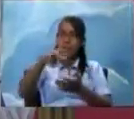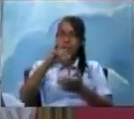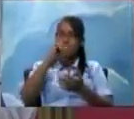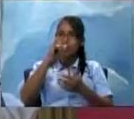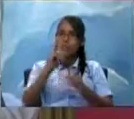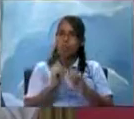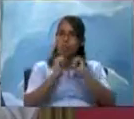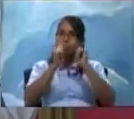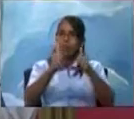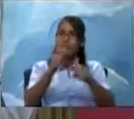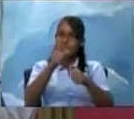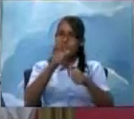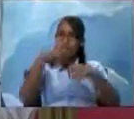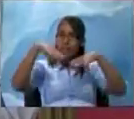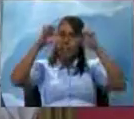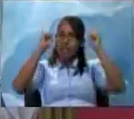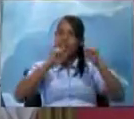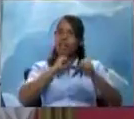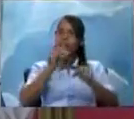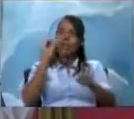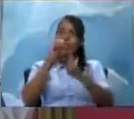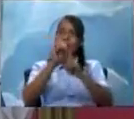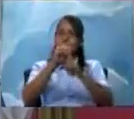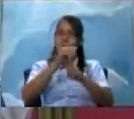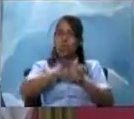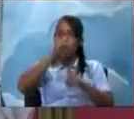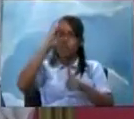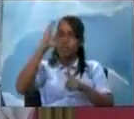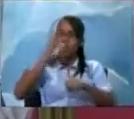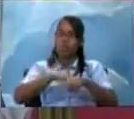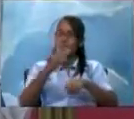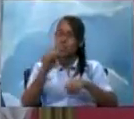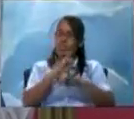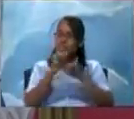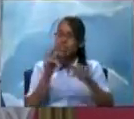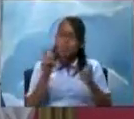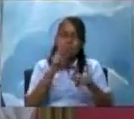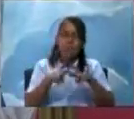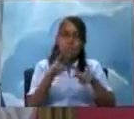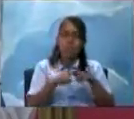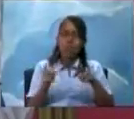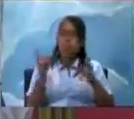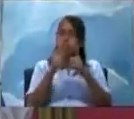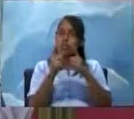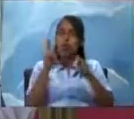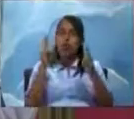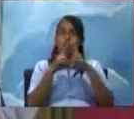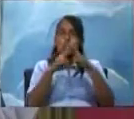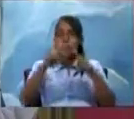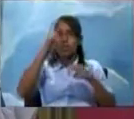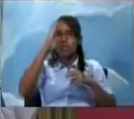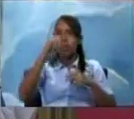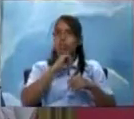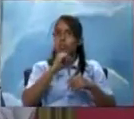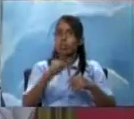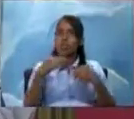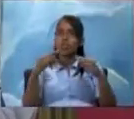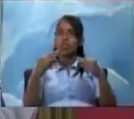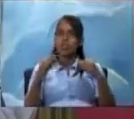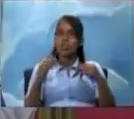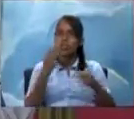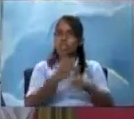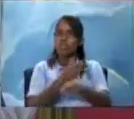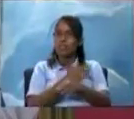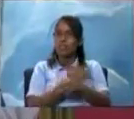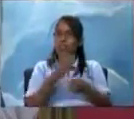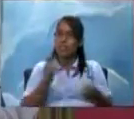Y comencé, entendí que era el llamado de Dios, porque yo conocía desde pequeño, mis primeras instrucciones no era lo secular. Antes